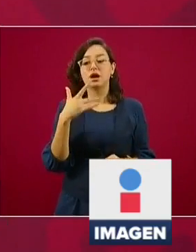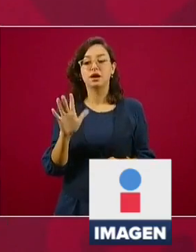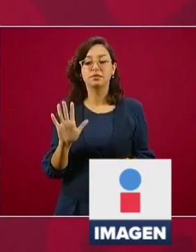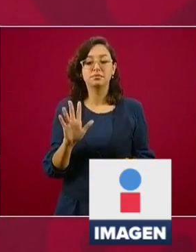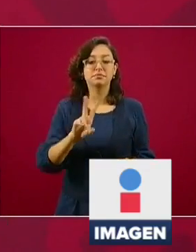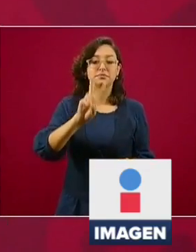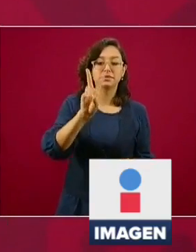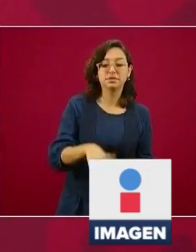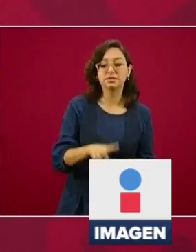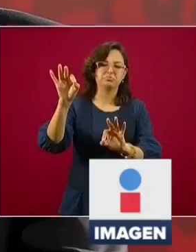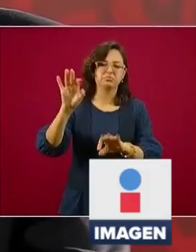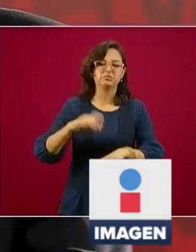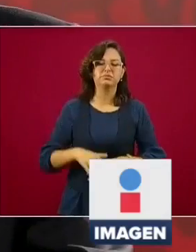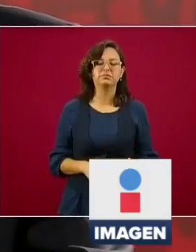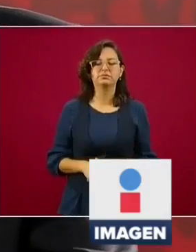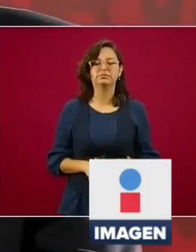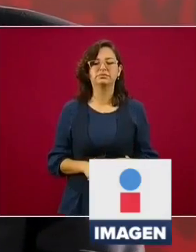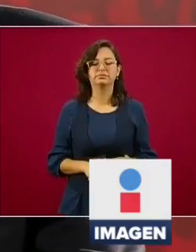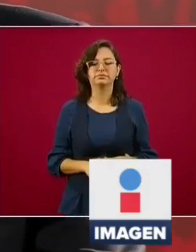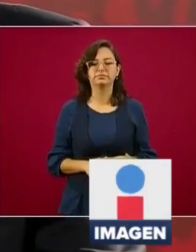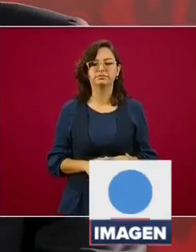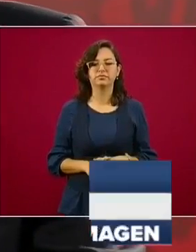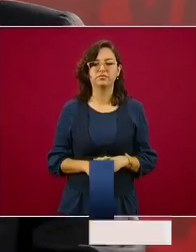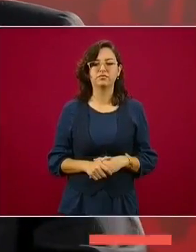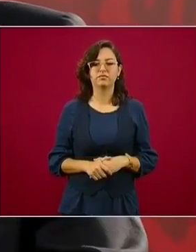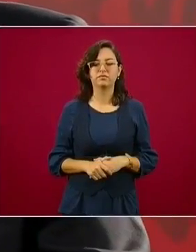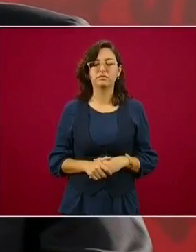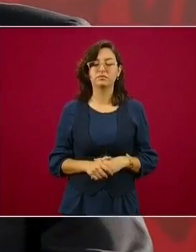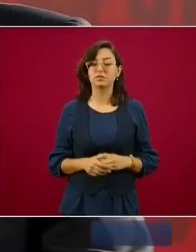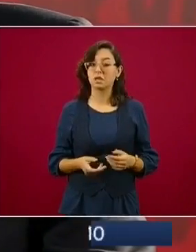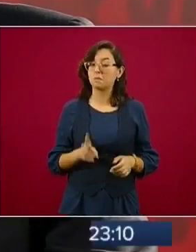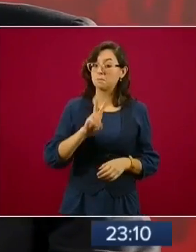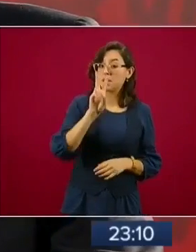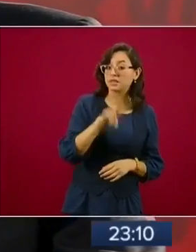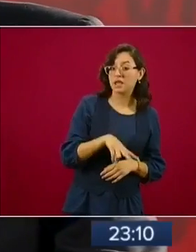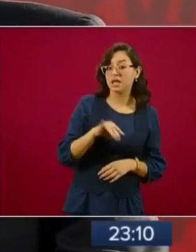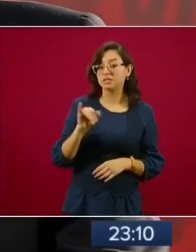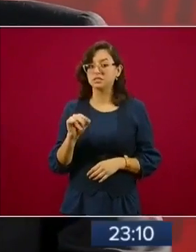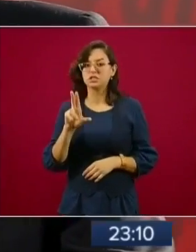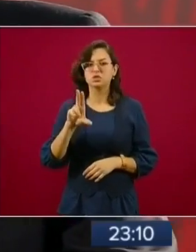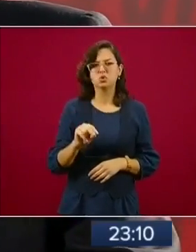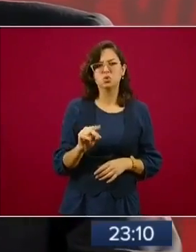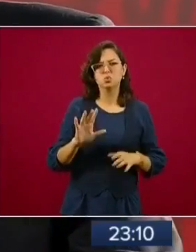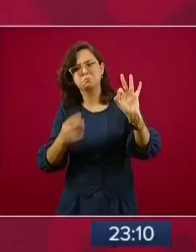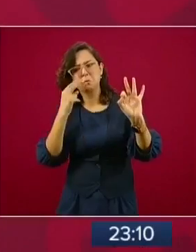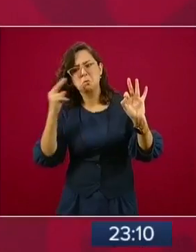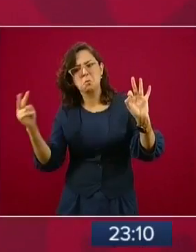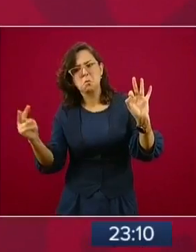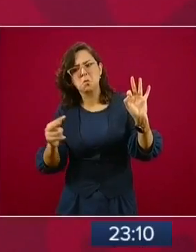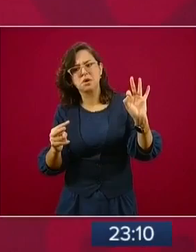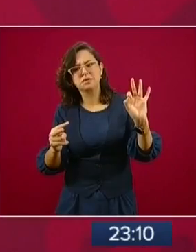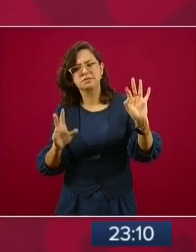es cierto, es válido. No sé sobre su validez, pero no está de más